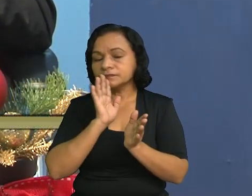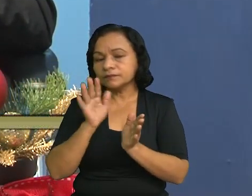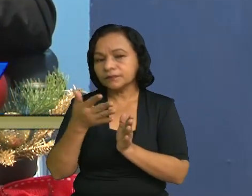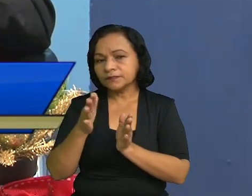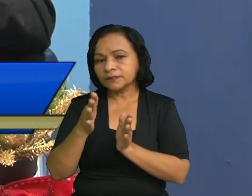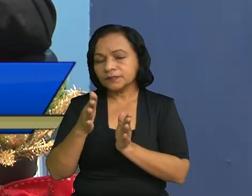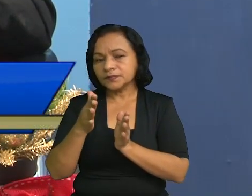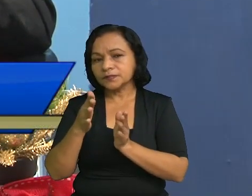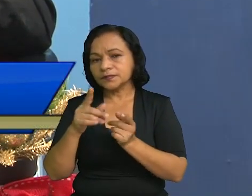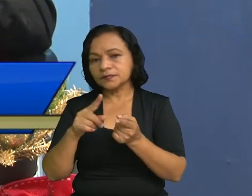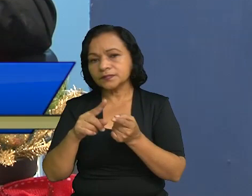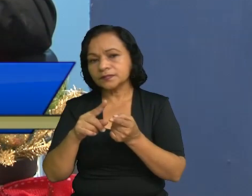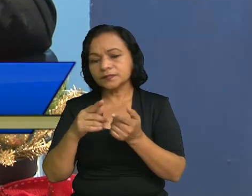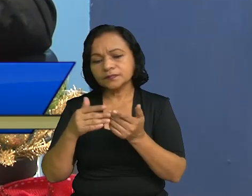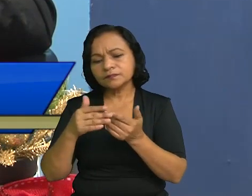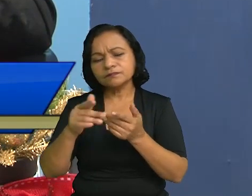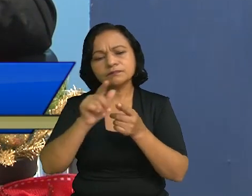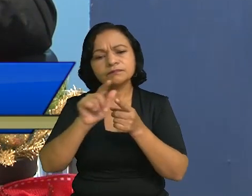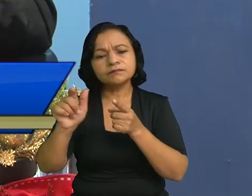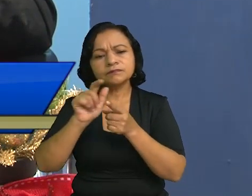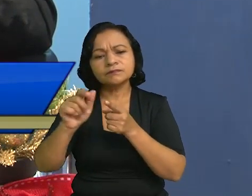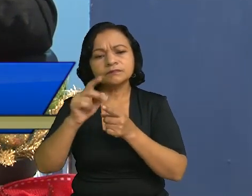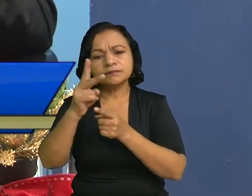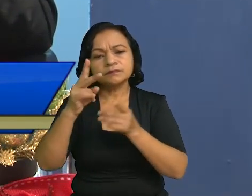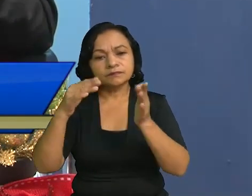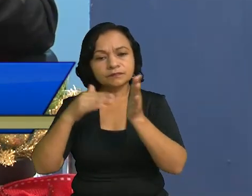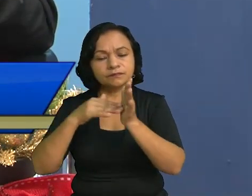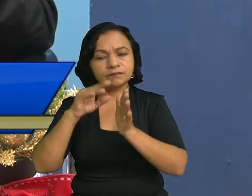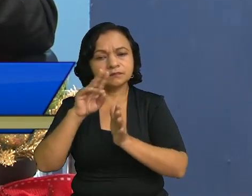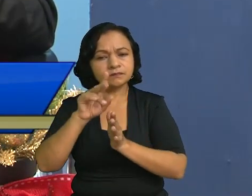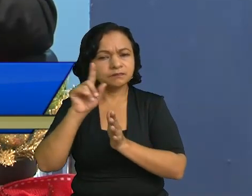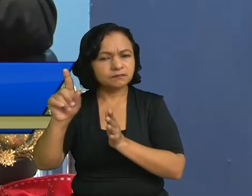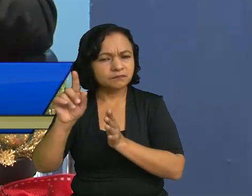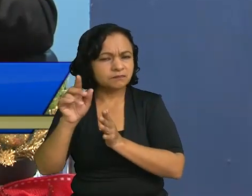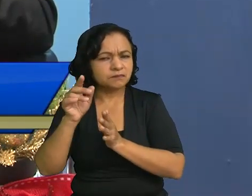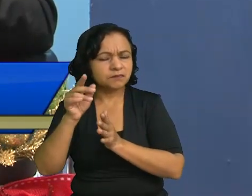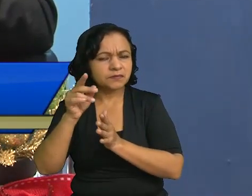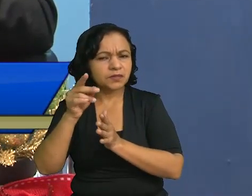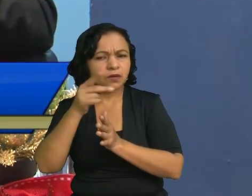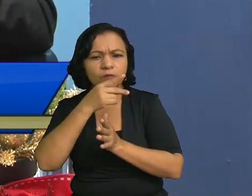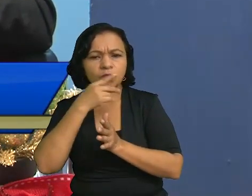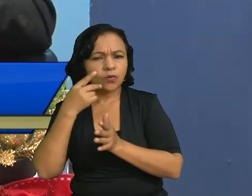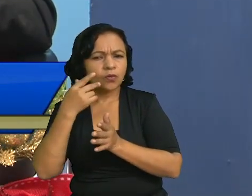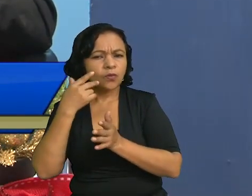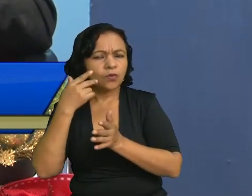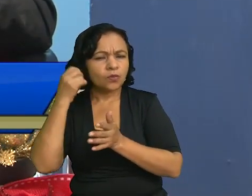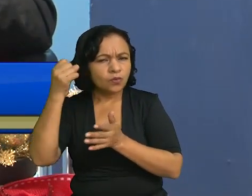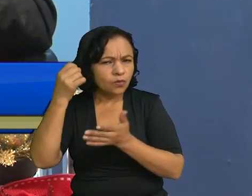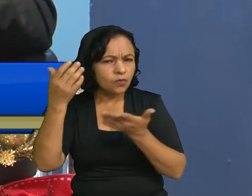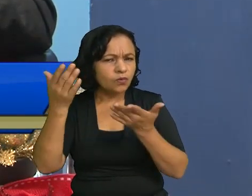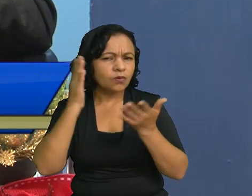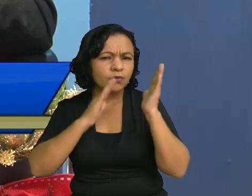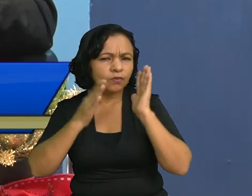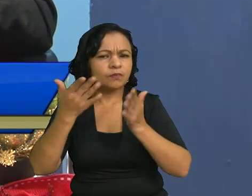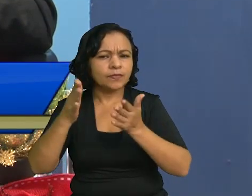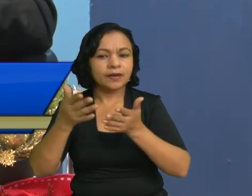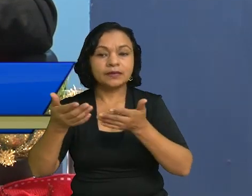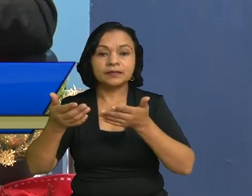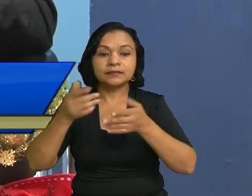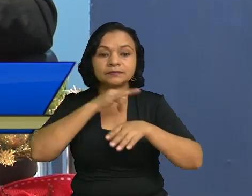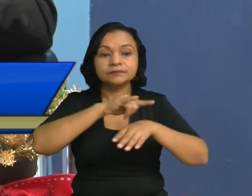mediados de 2021 ya vamos a tener las condiciones para gestionar la contratación